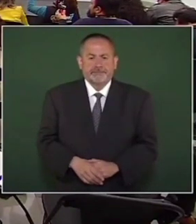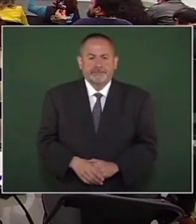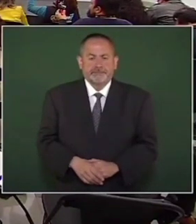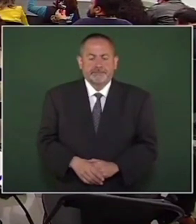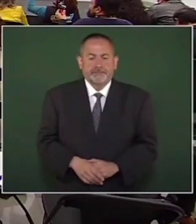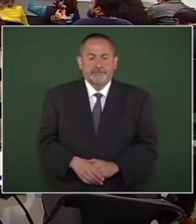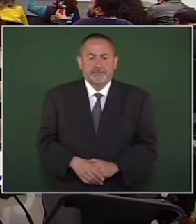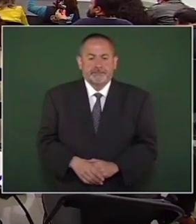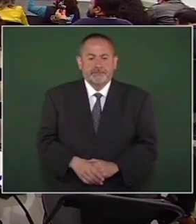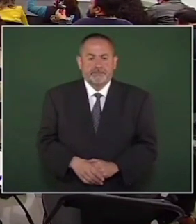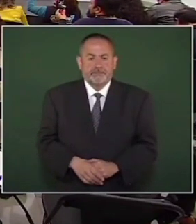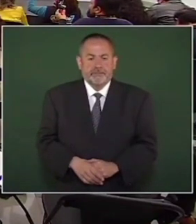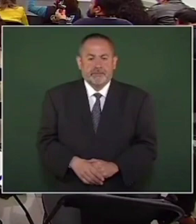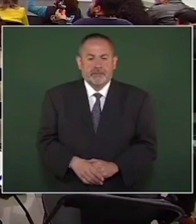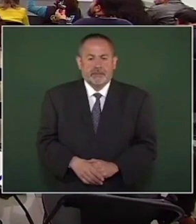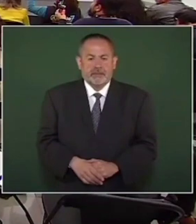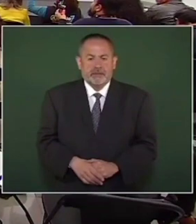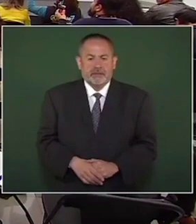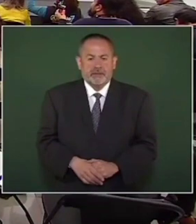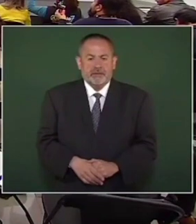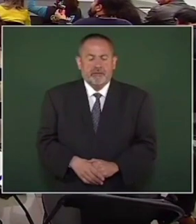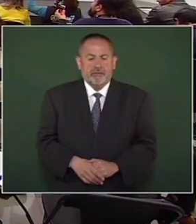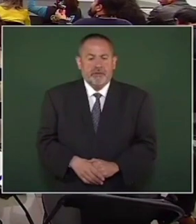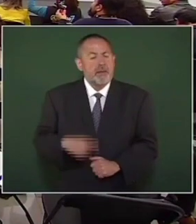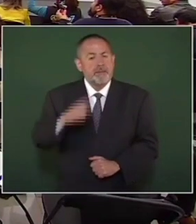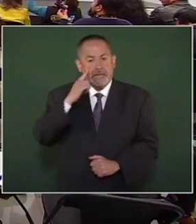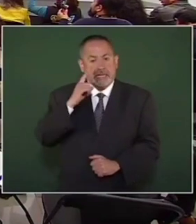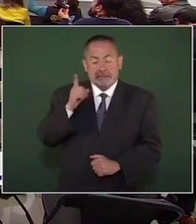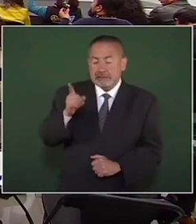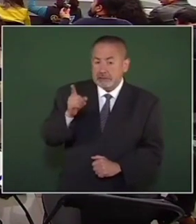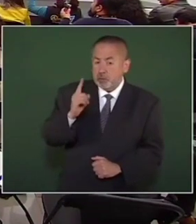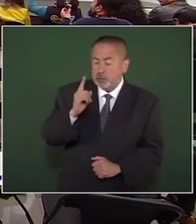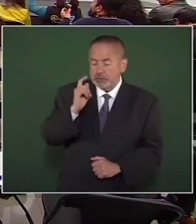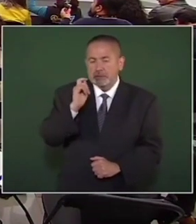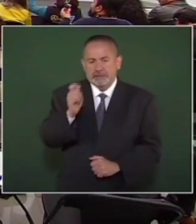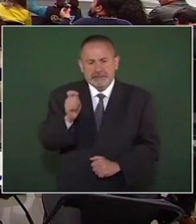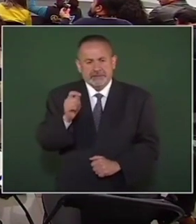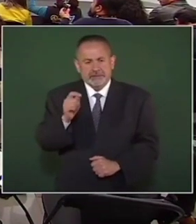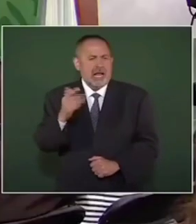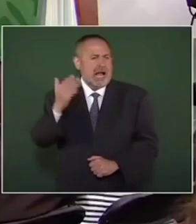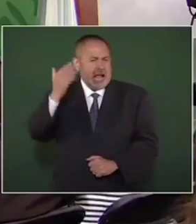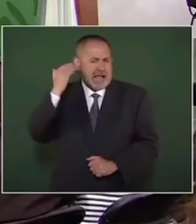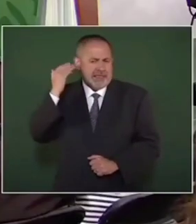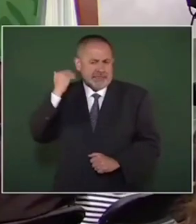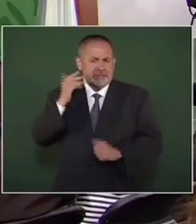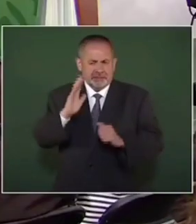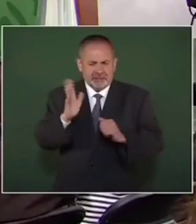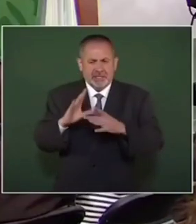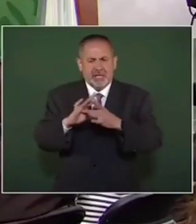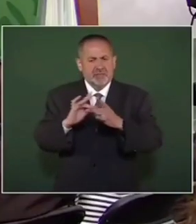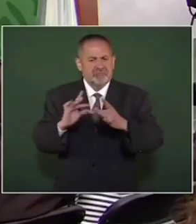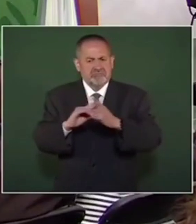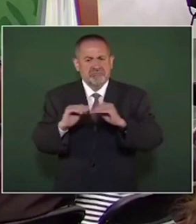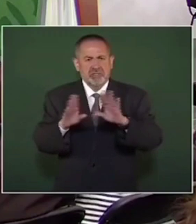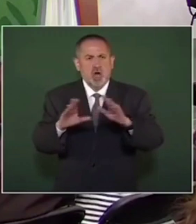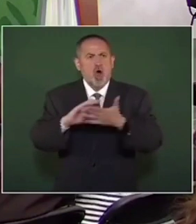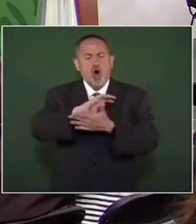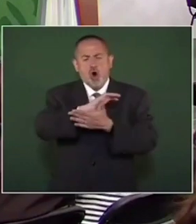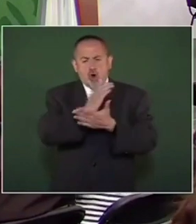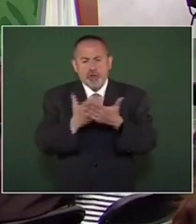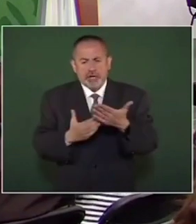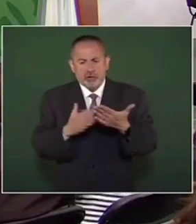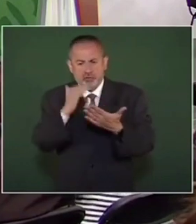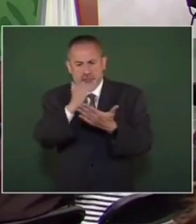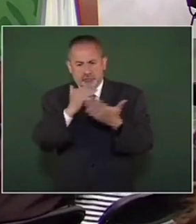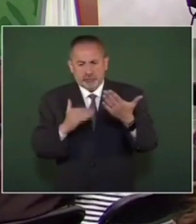aquí vamos a esta es una cosa que ya del que hablamos ya la vez pasada de los contratos